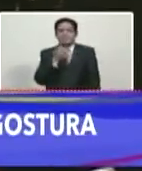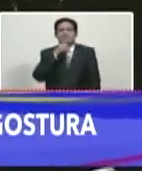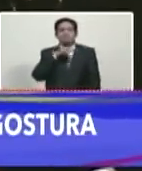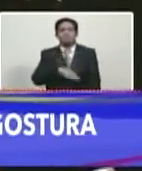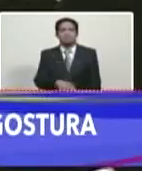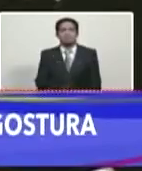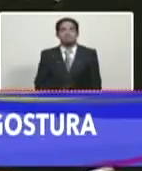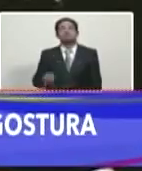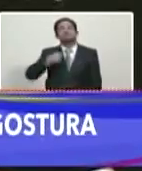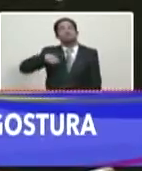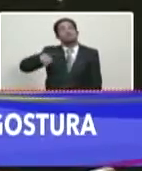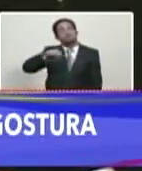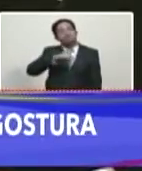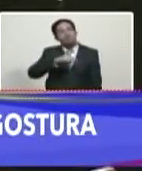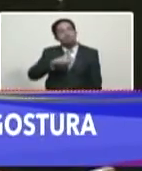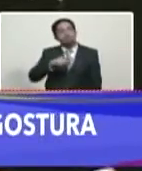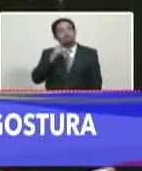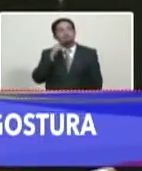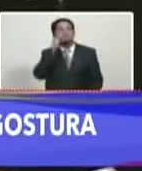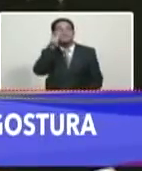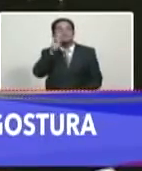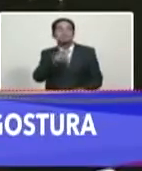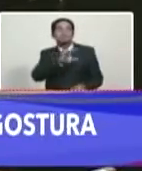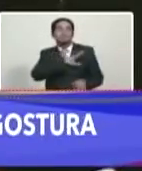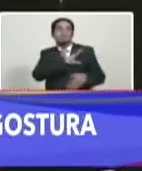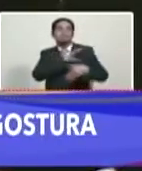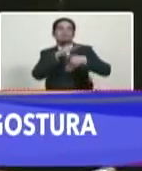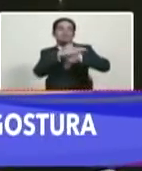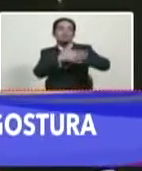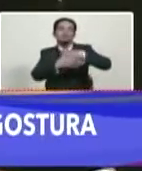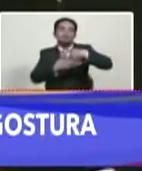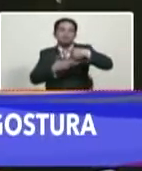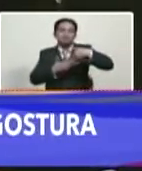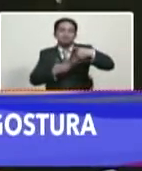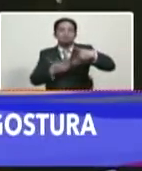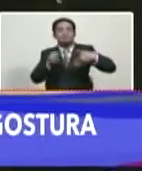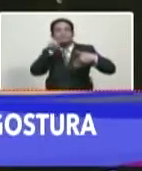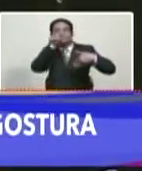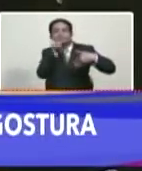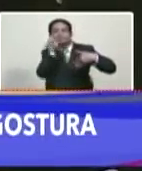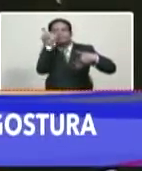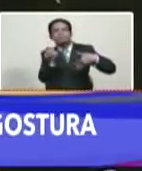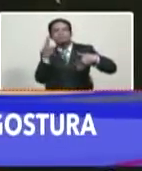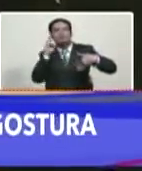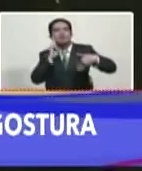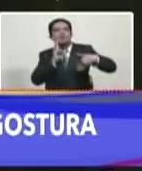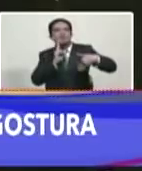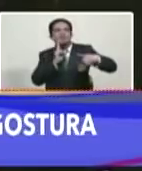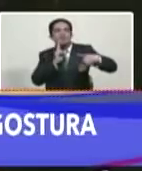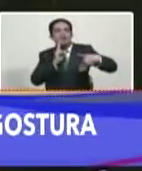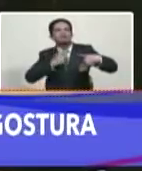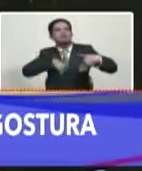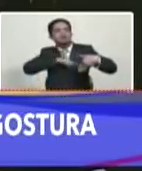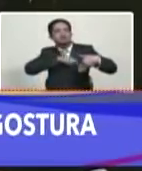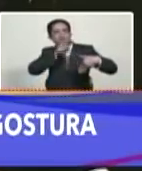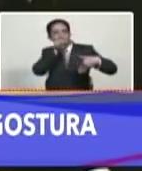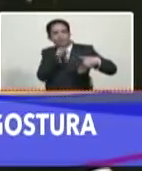sur, nosotros, bolivarianos, nosotros, los chavistas,